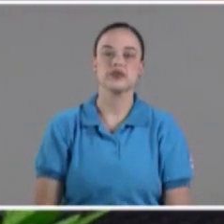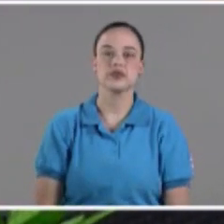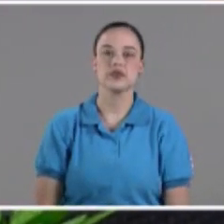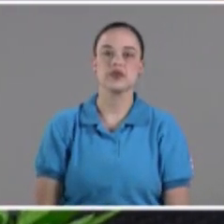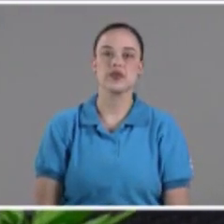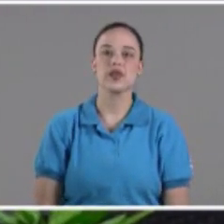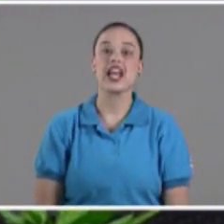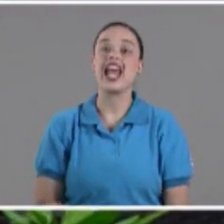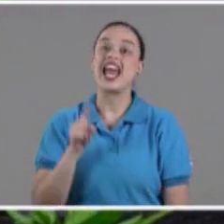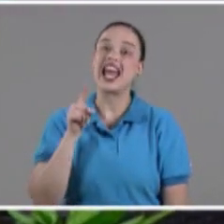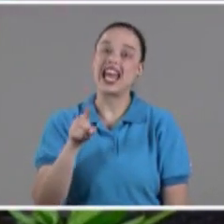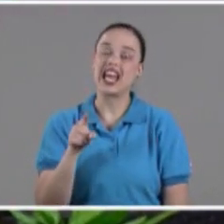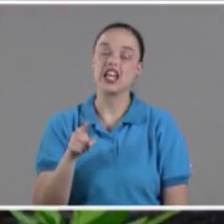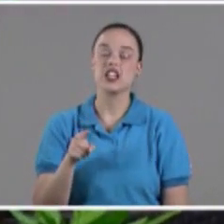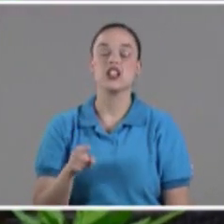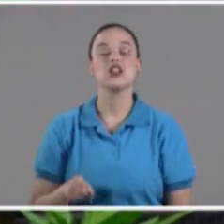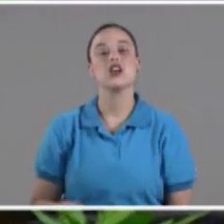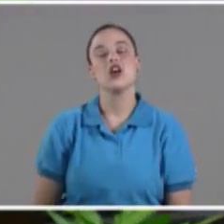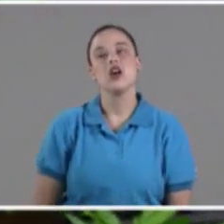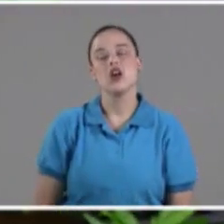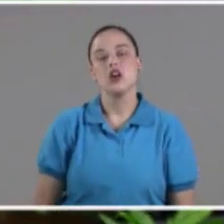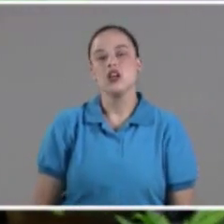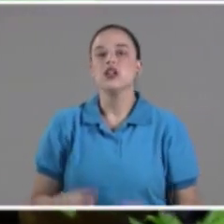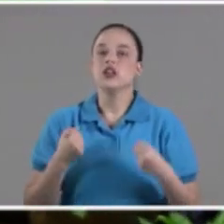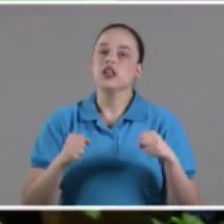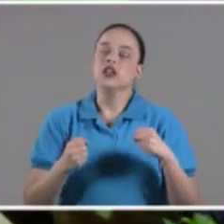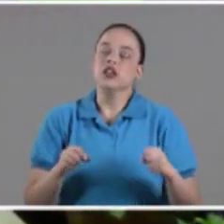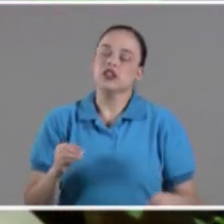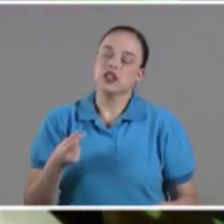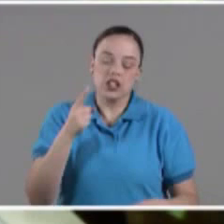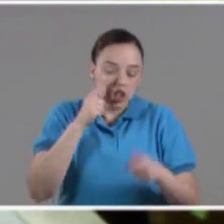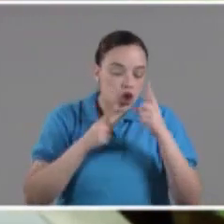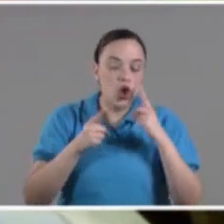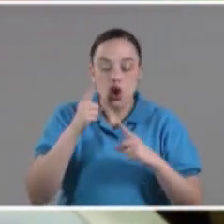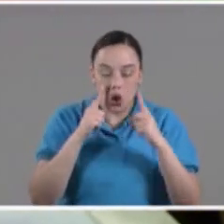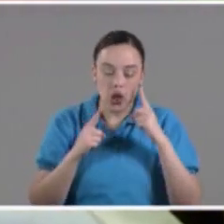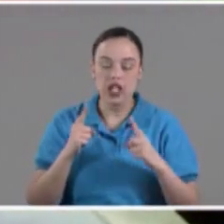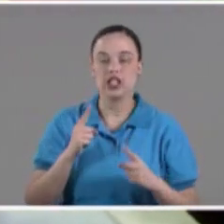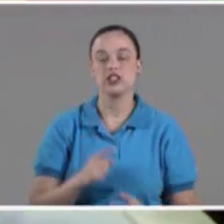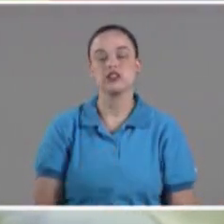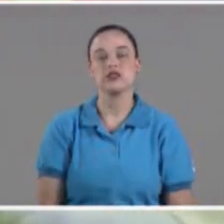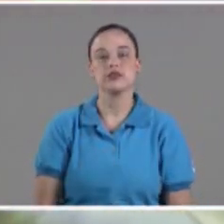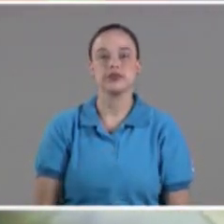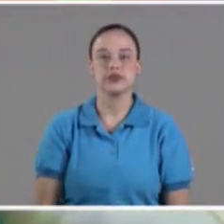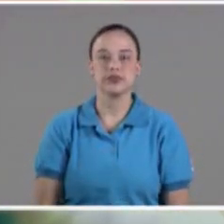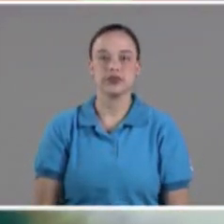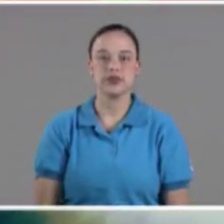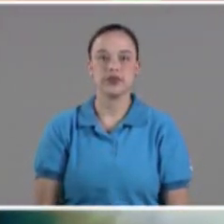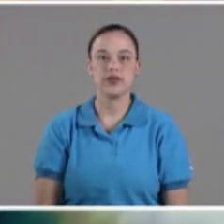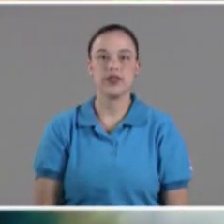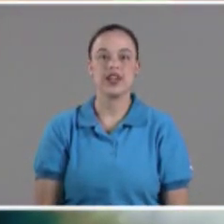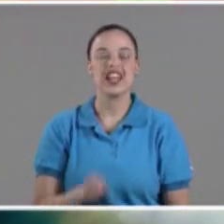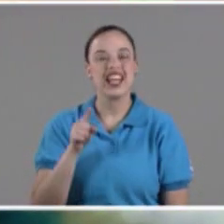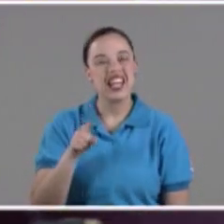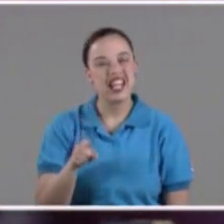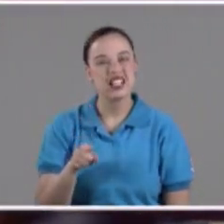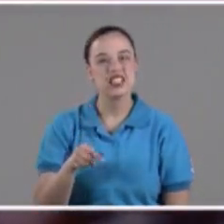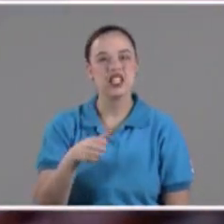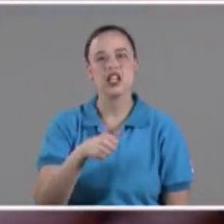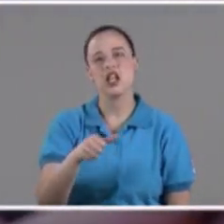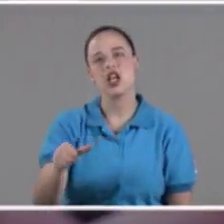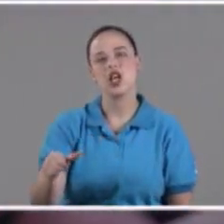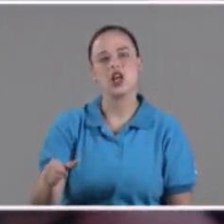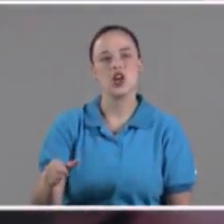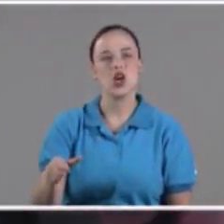Claro que eso causa lágrimas Claro que eso causa es sangre pero ese el líquido con el que se